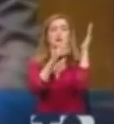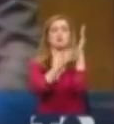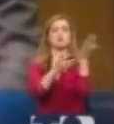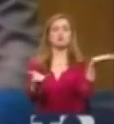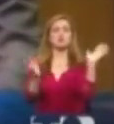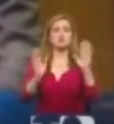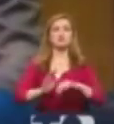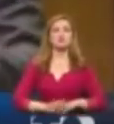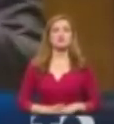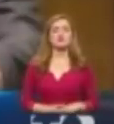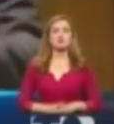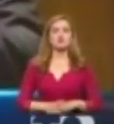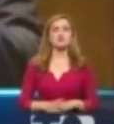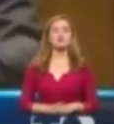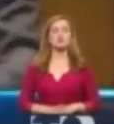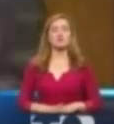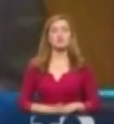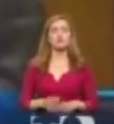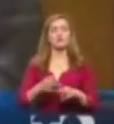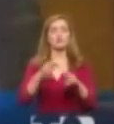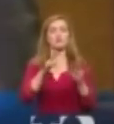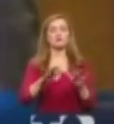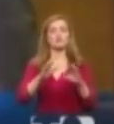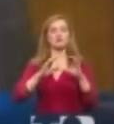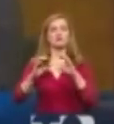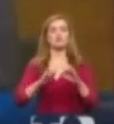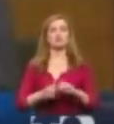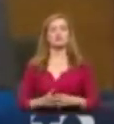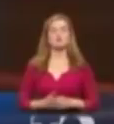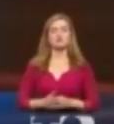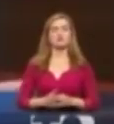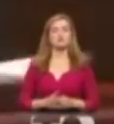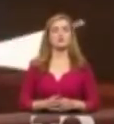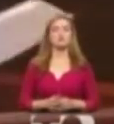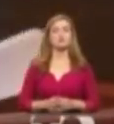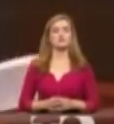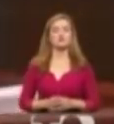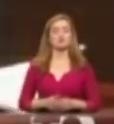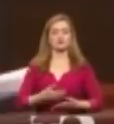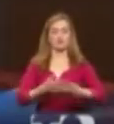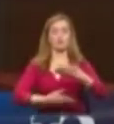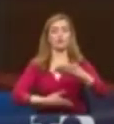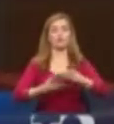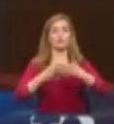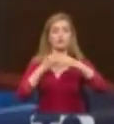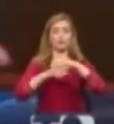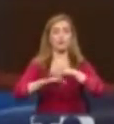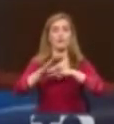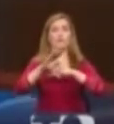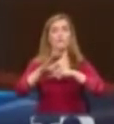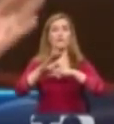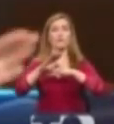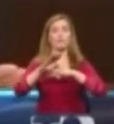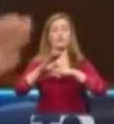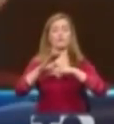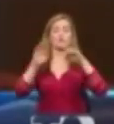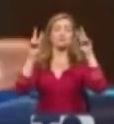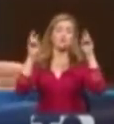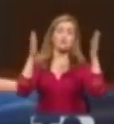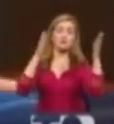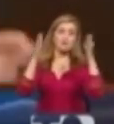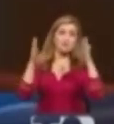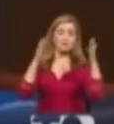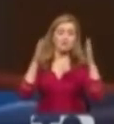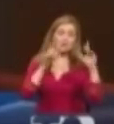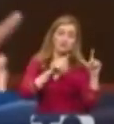dispositivo al ex secretario de comunicación? El oficio que se envió era eventualmente en el